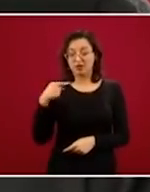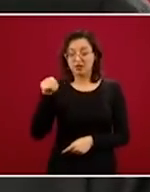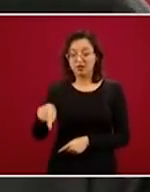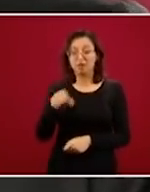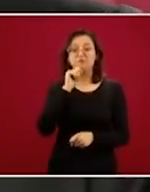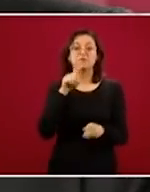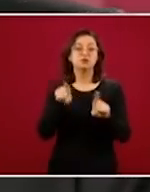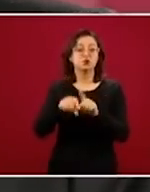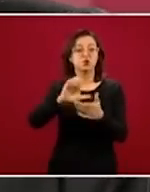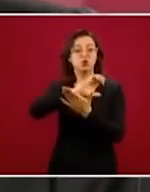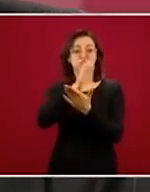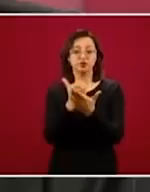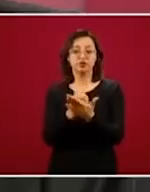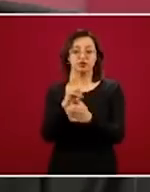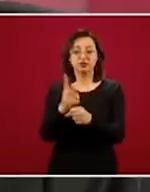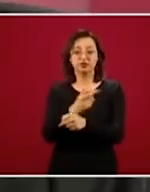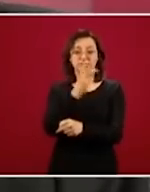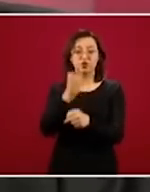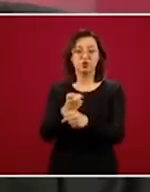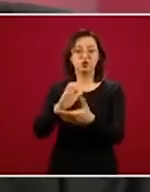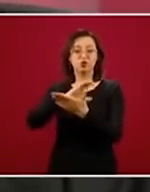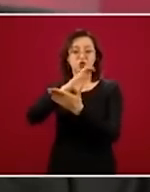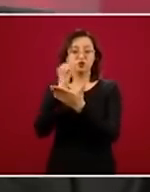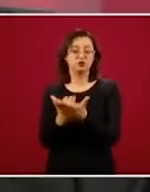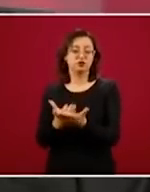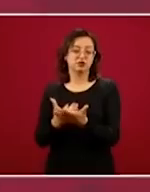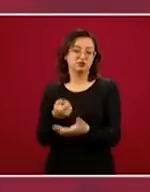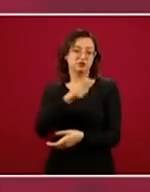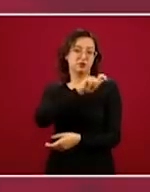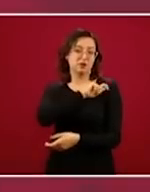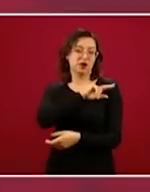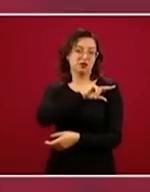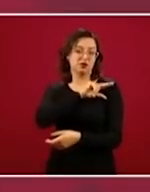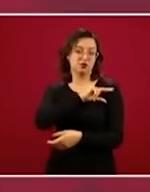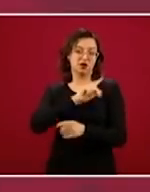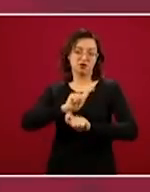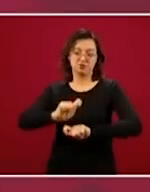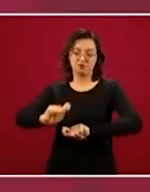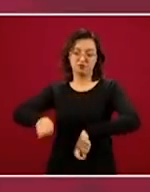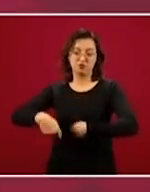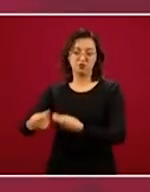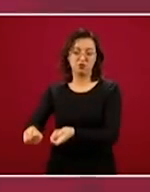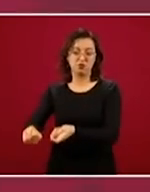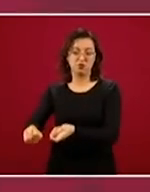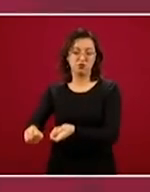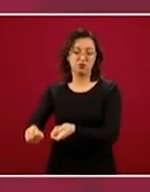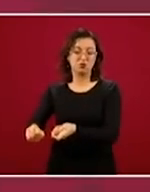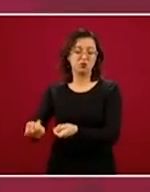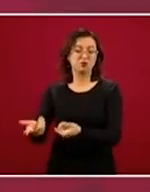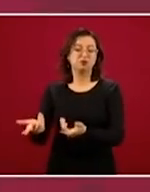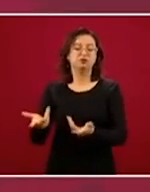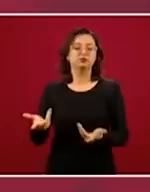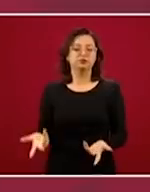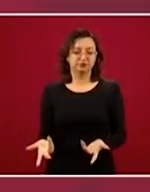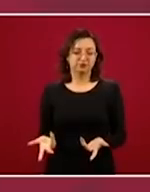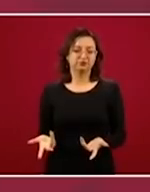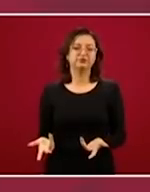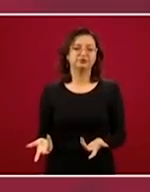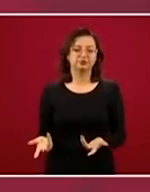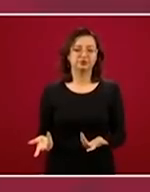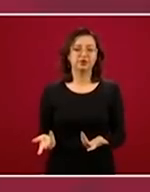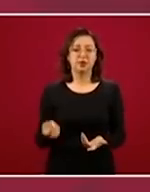entregaban contratos a particulares para manejar